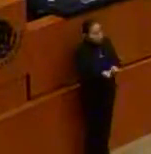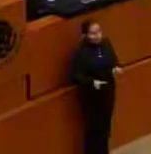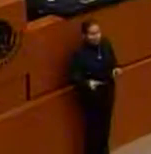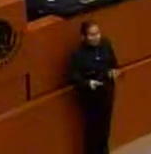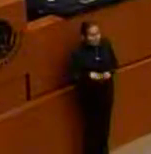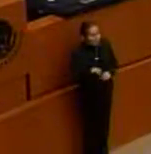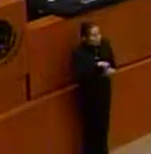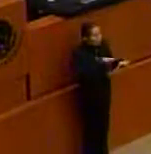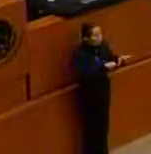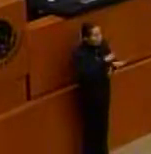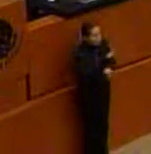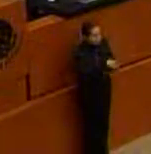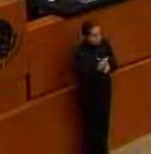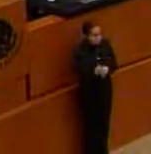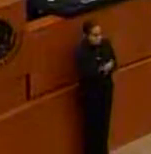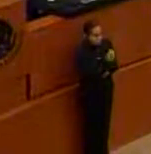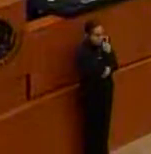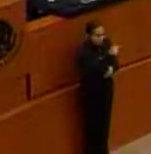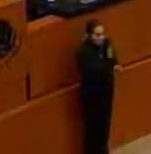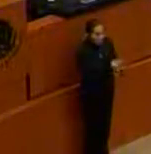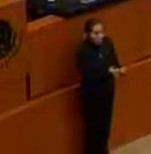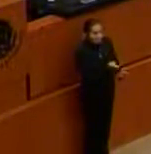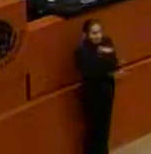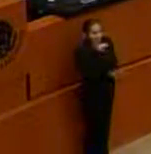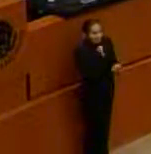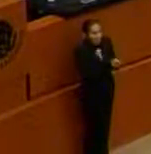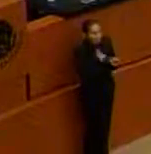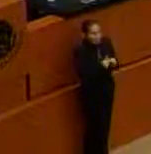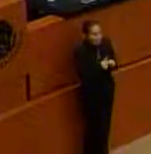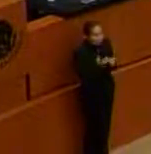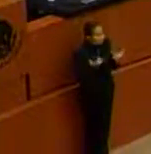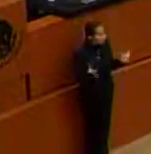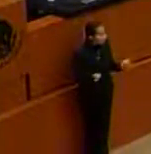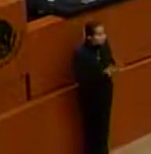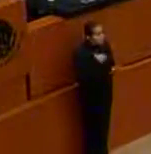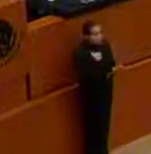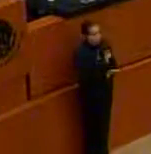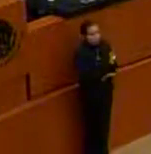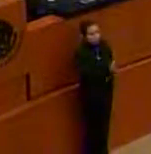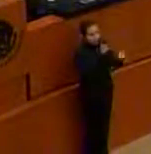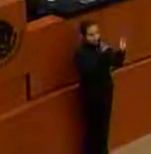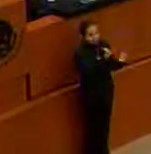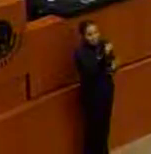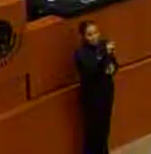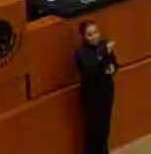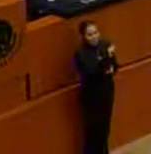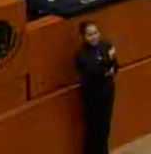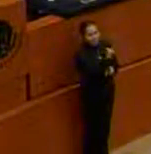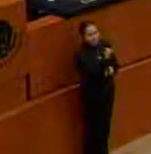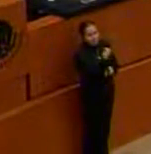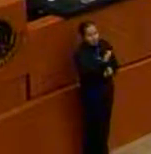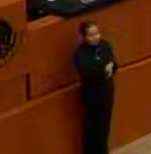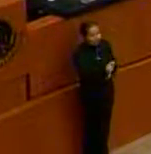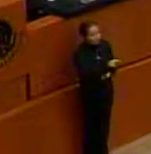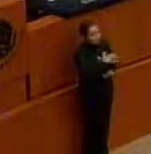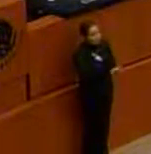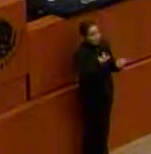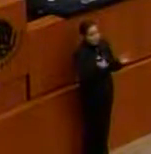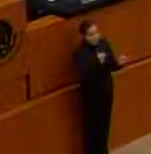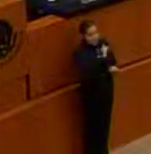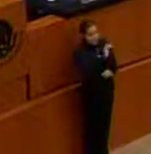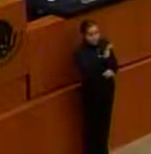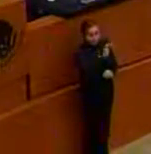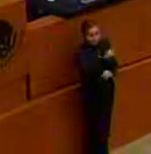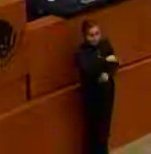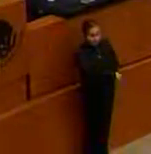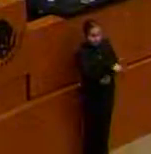is necessary in order to not to make mistakes with the basic income. So I'm very happy that the Belisario Institute is looking at this